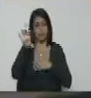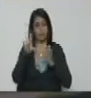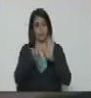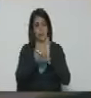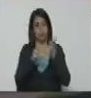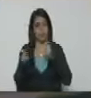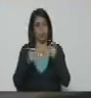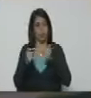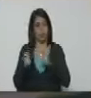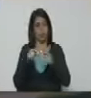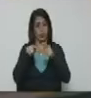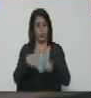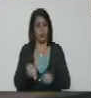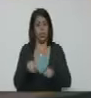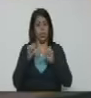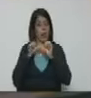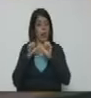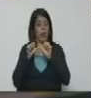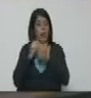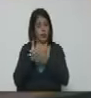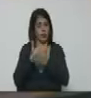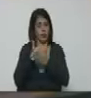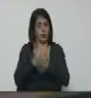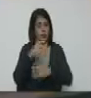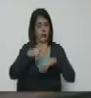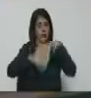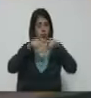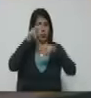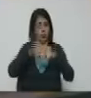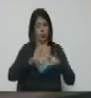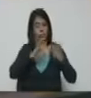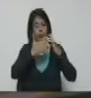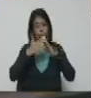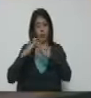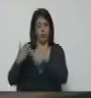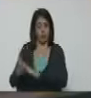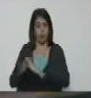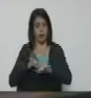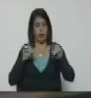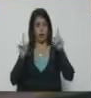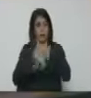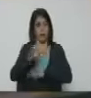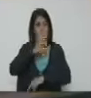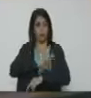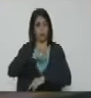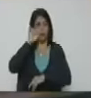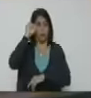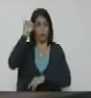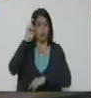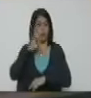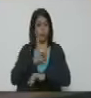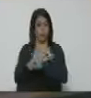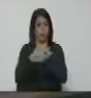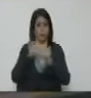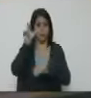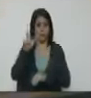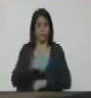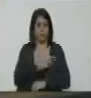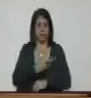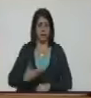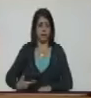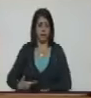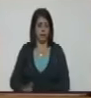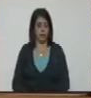ley que regula la materia, contribuyendo a la construcción del Estado comunal como transición al socialismo bolivariano. Es todo, ciudadano